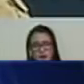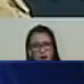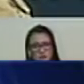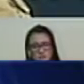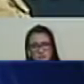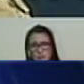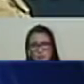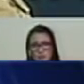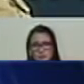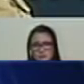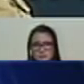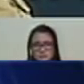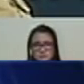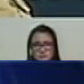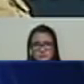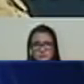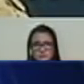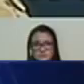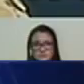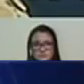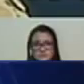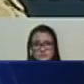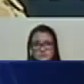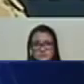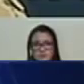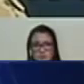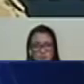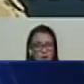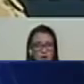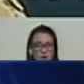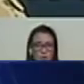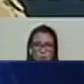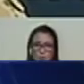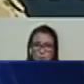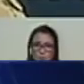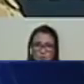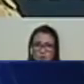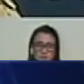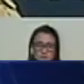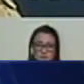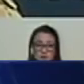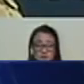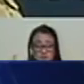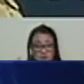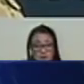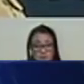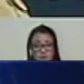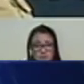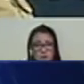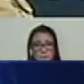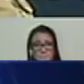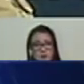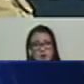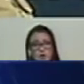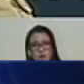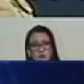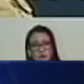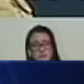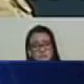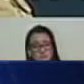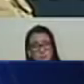República. En Costa Rica, todavía hay actas que no se han totalizado, porque es una forma de